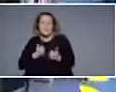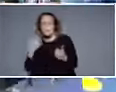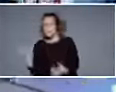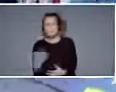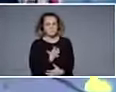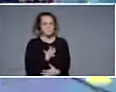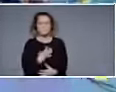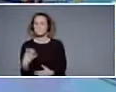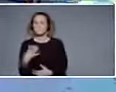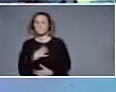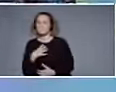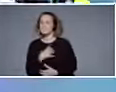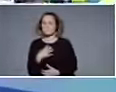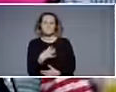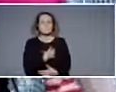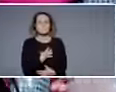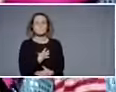sinvivir.